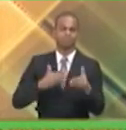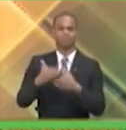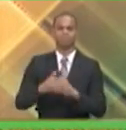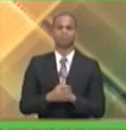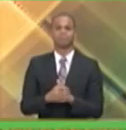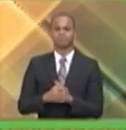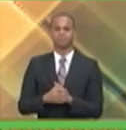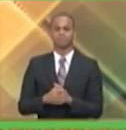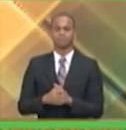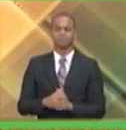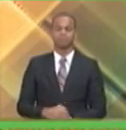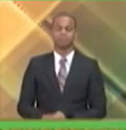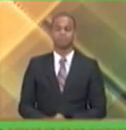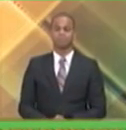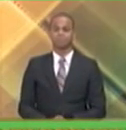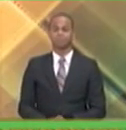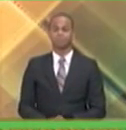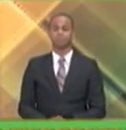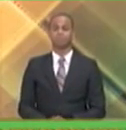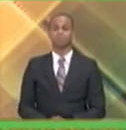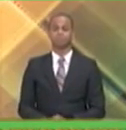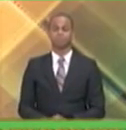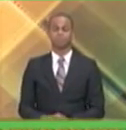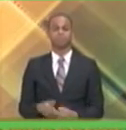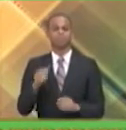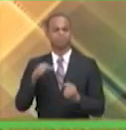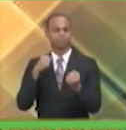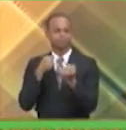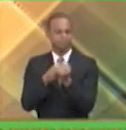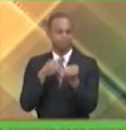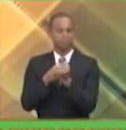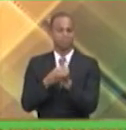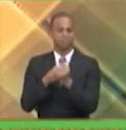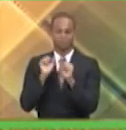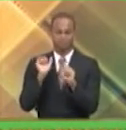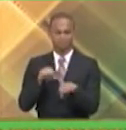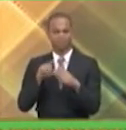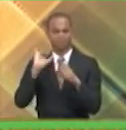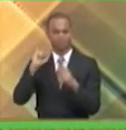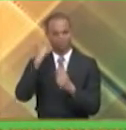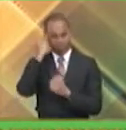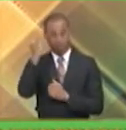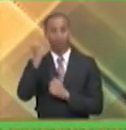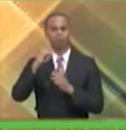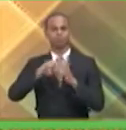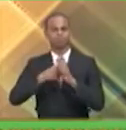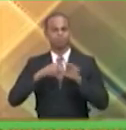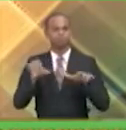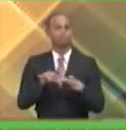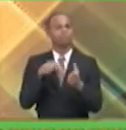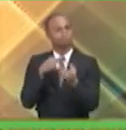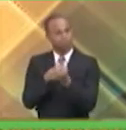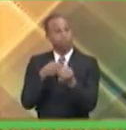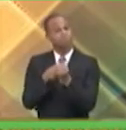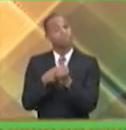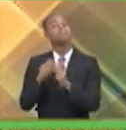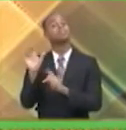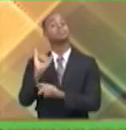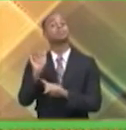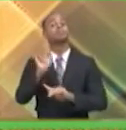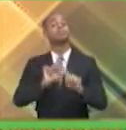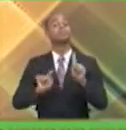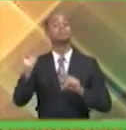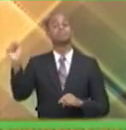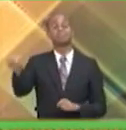el progreso. Así es. Es así, dándole apoyo a estas iniciativas, a estas escuelas y a las personas